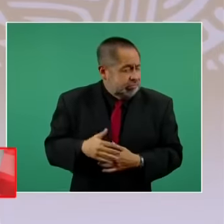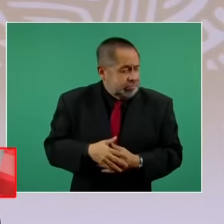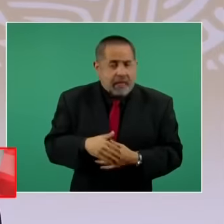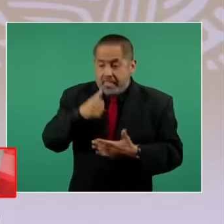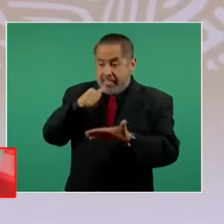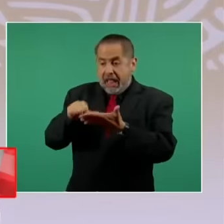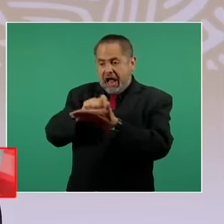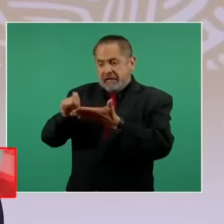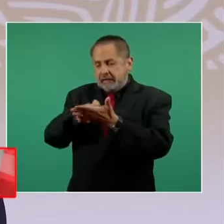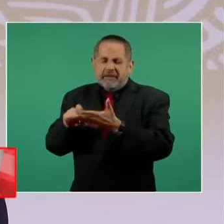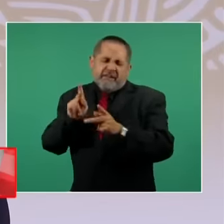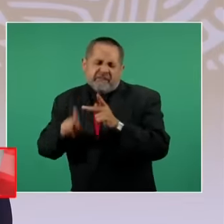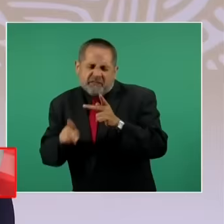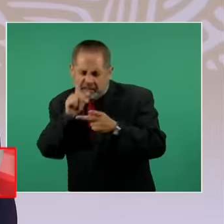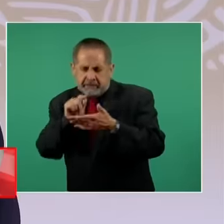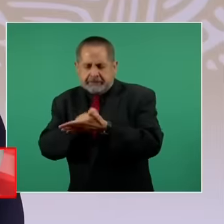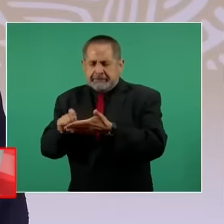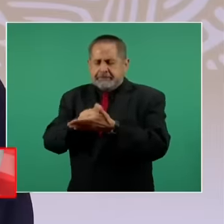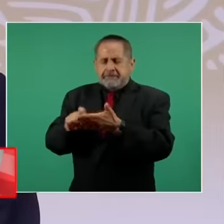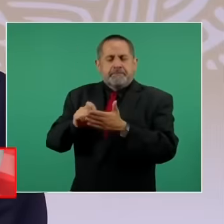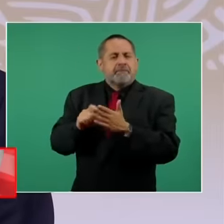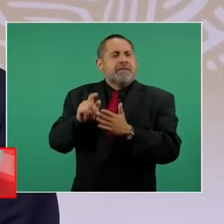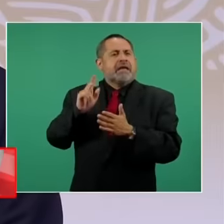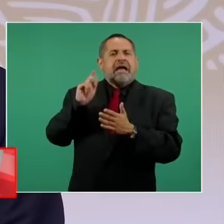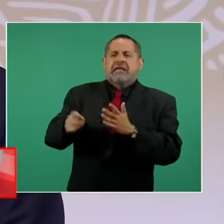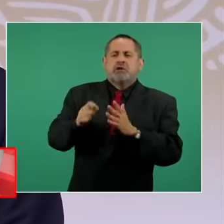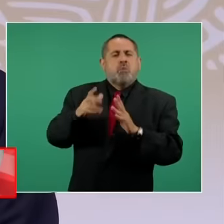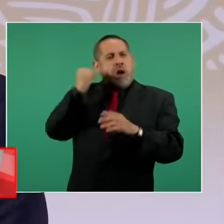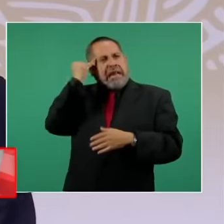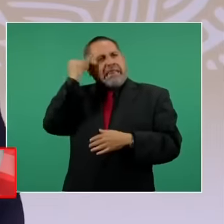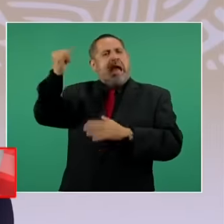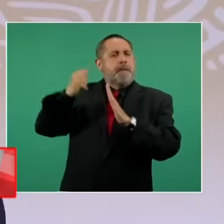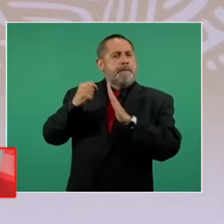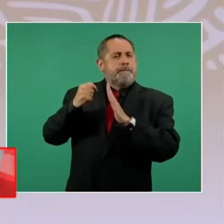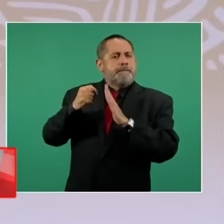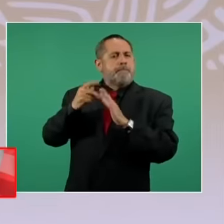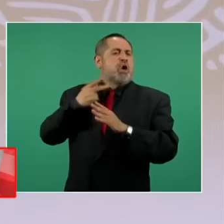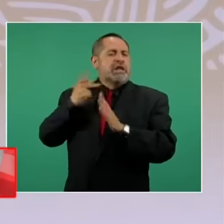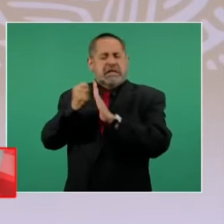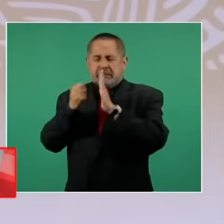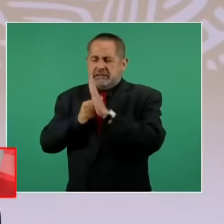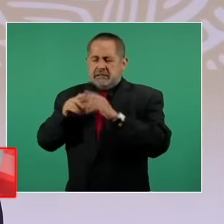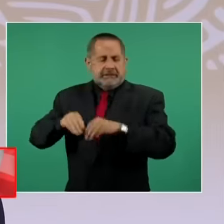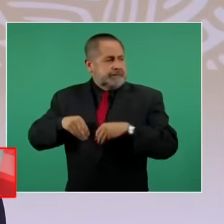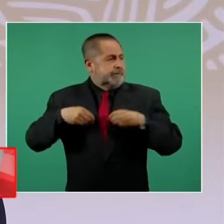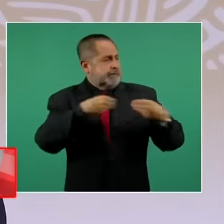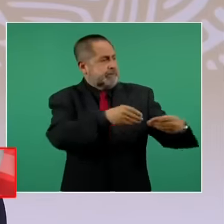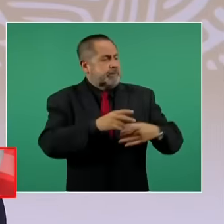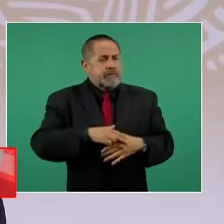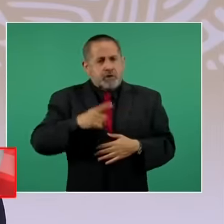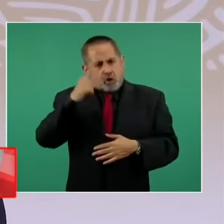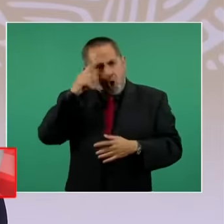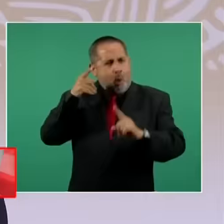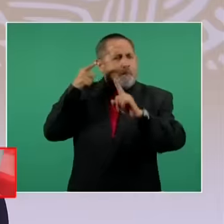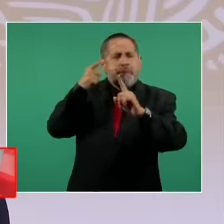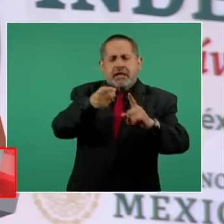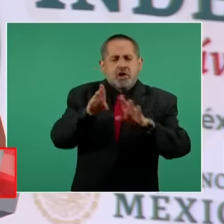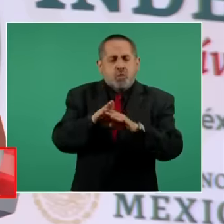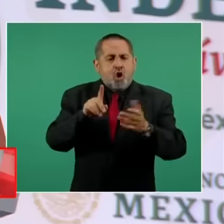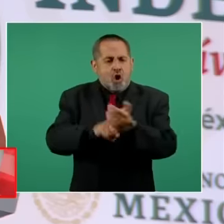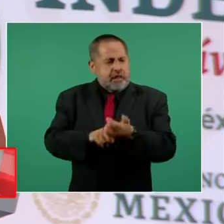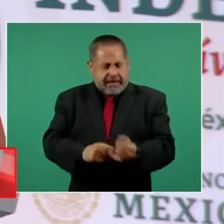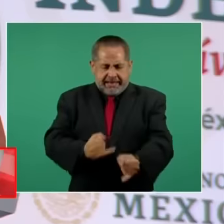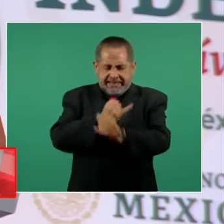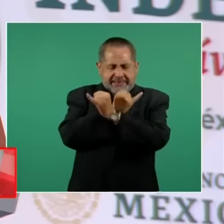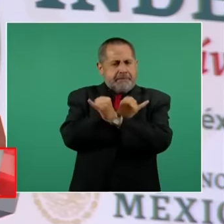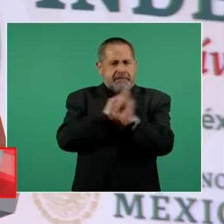carta inconclusa su rotundo testamento político, la voluntad consagrada al objetivo de impedir a tiempo con la